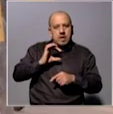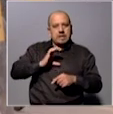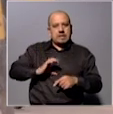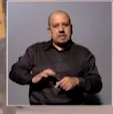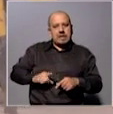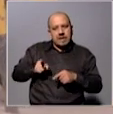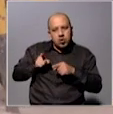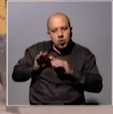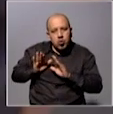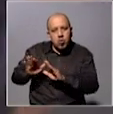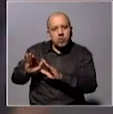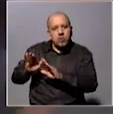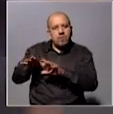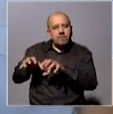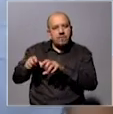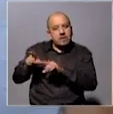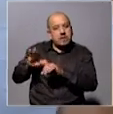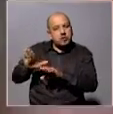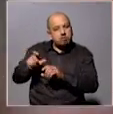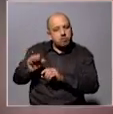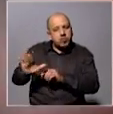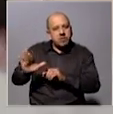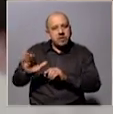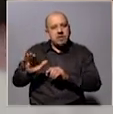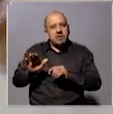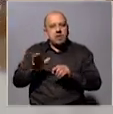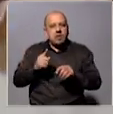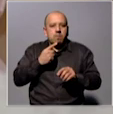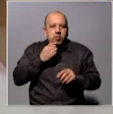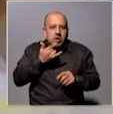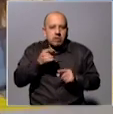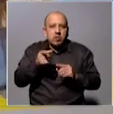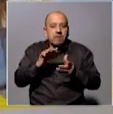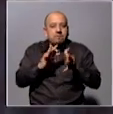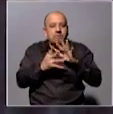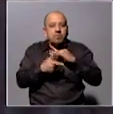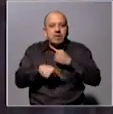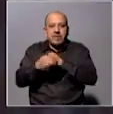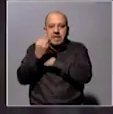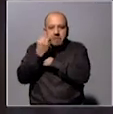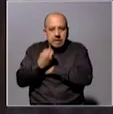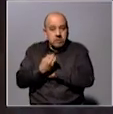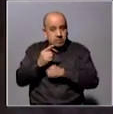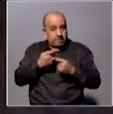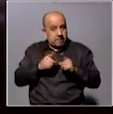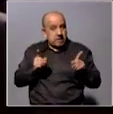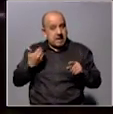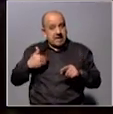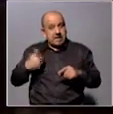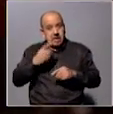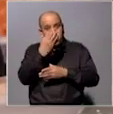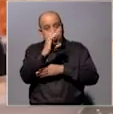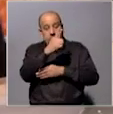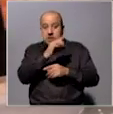de cómo viven. Y, qué sé yo, el modo de alimentación, por ejemplo, claro, es diferente entre Argentina y